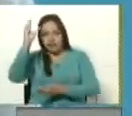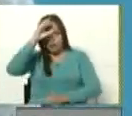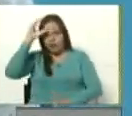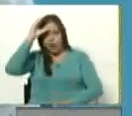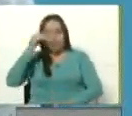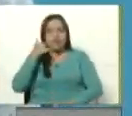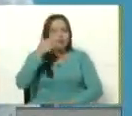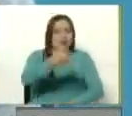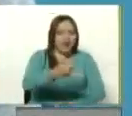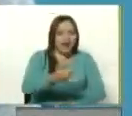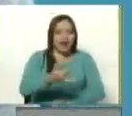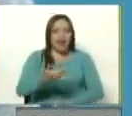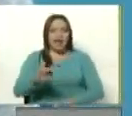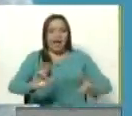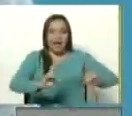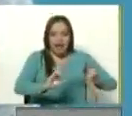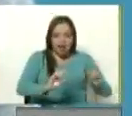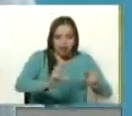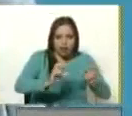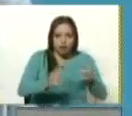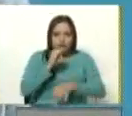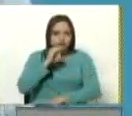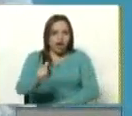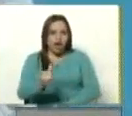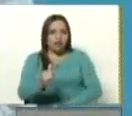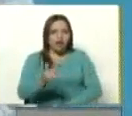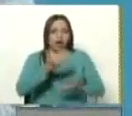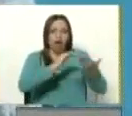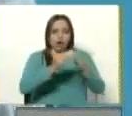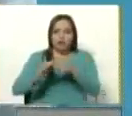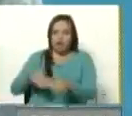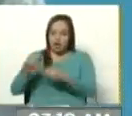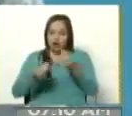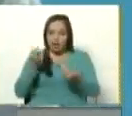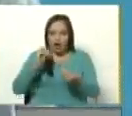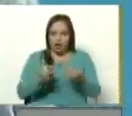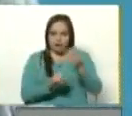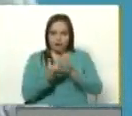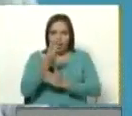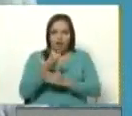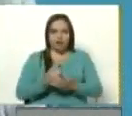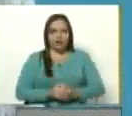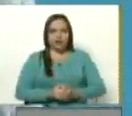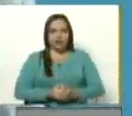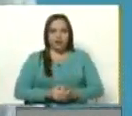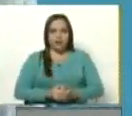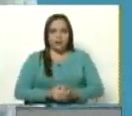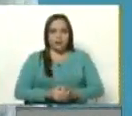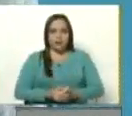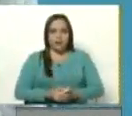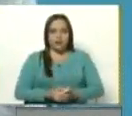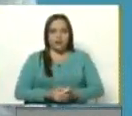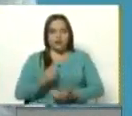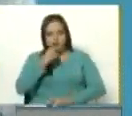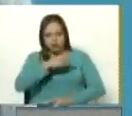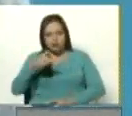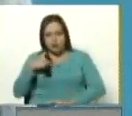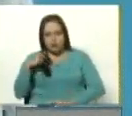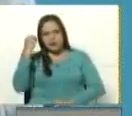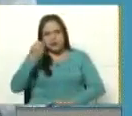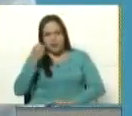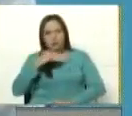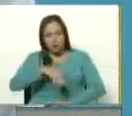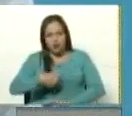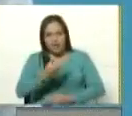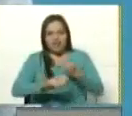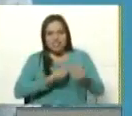para estar siempre transmitiendo, informándole a la comunidad de lo que estaba aconteciendo, que nosotros teníamos la impresión de que podía ser un golpe de Estado, pues era lo